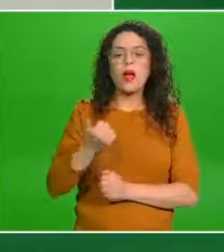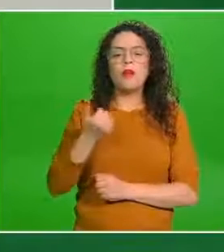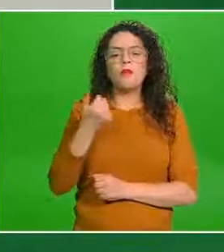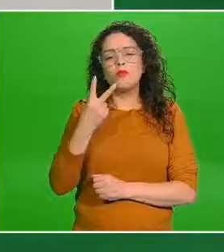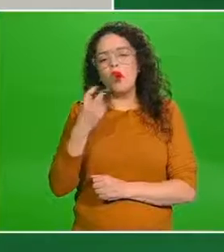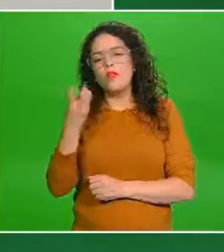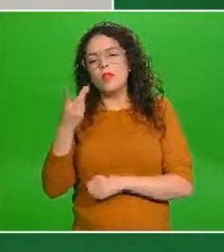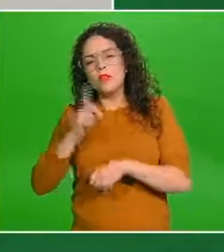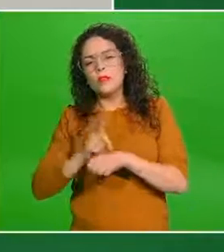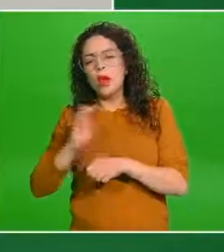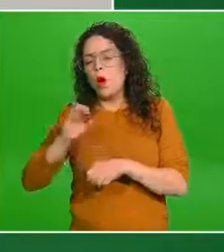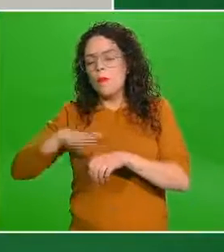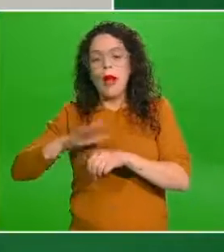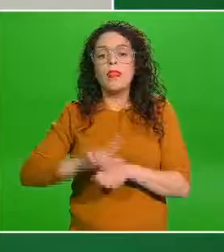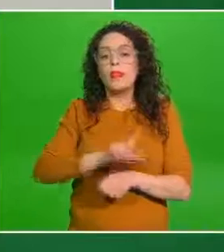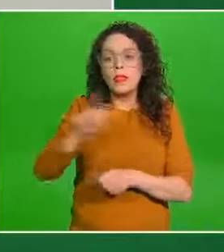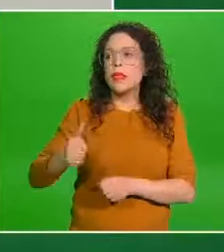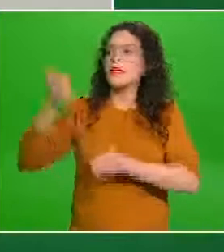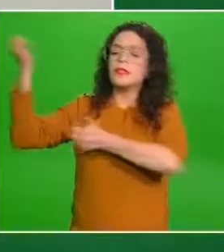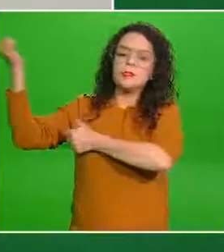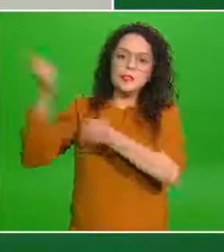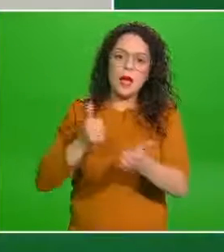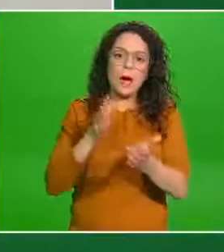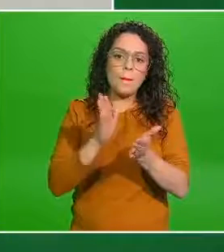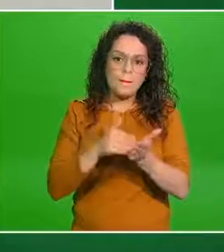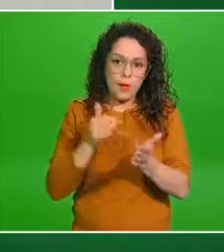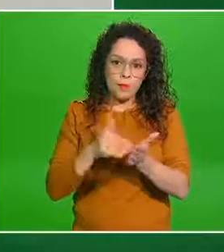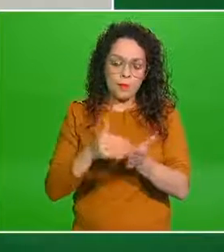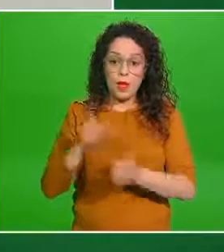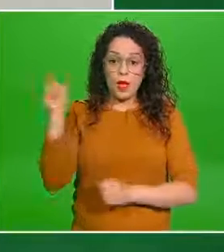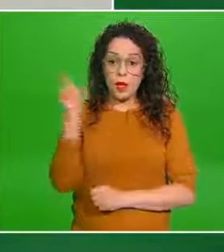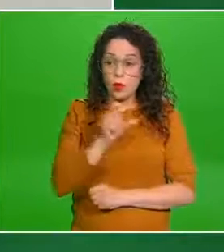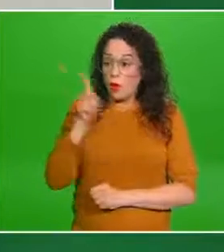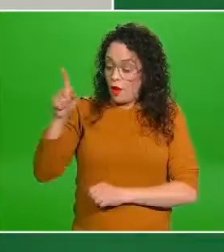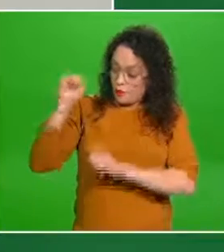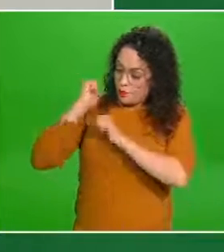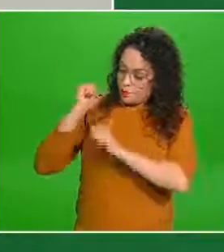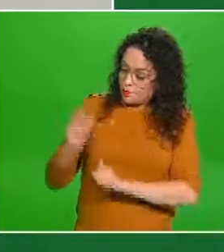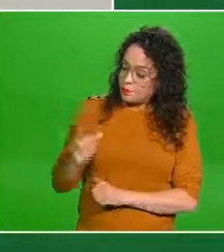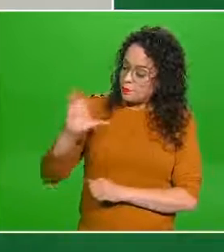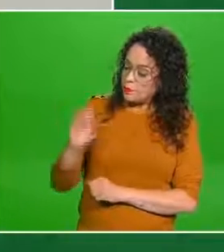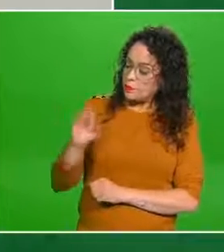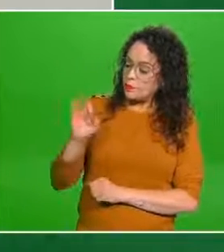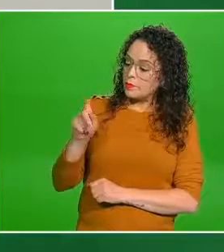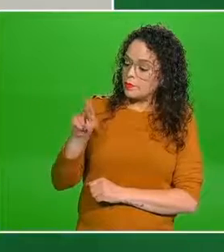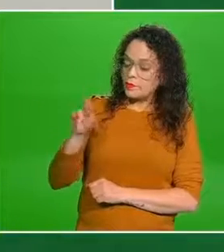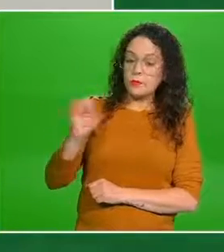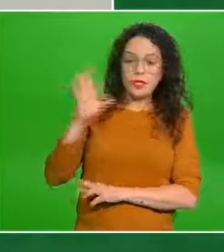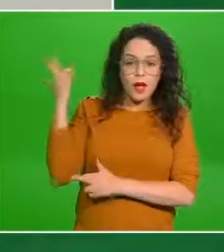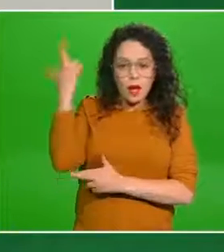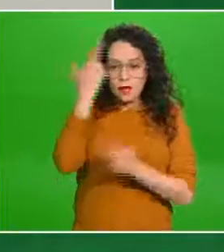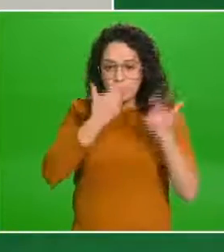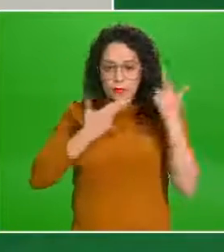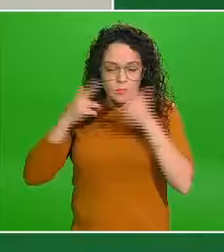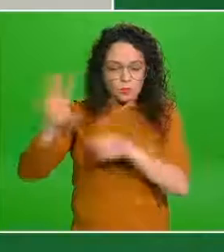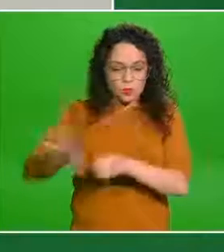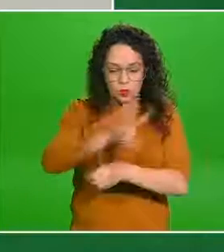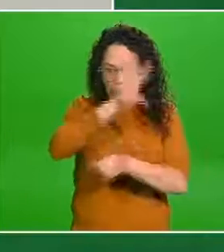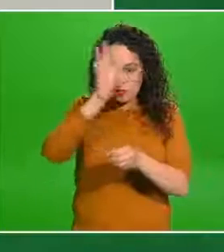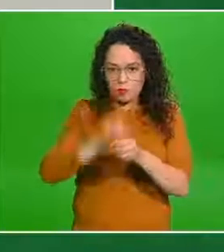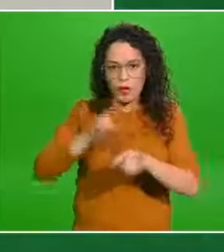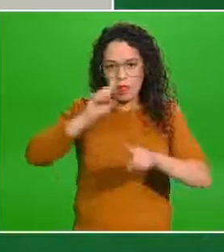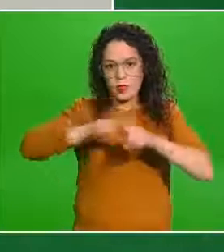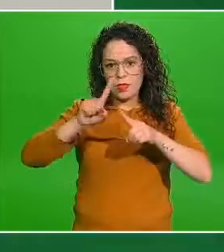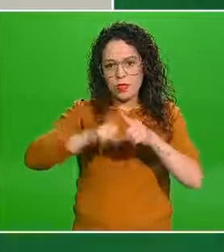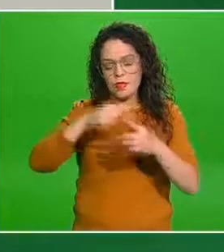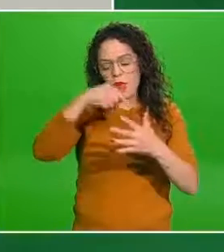la situación, una vez que la COFEPRIS realiza la revisión total de todos los puntos de seguridad, y creo